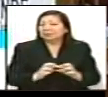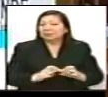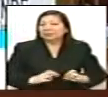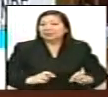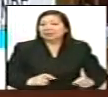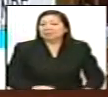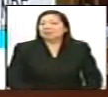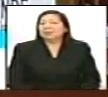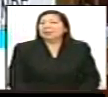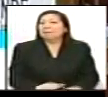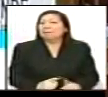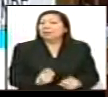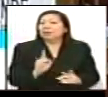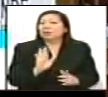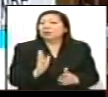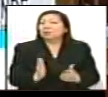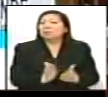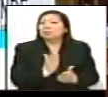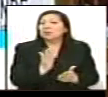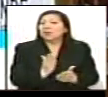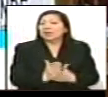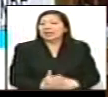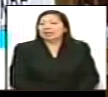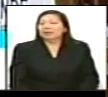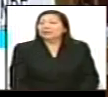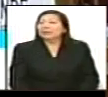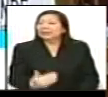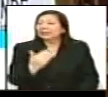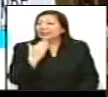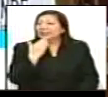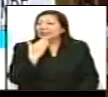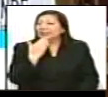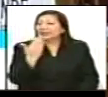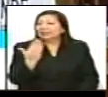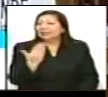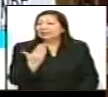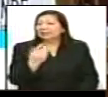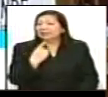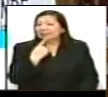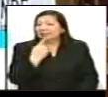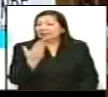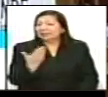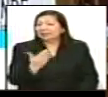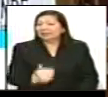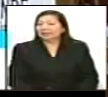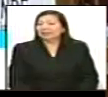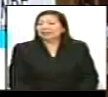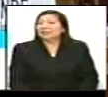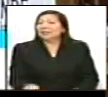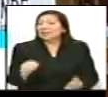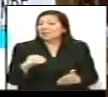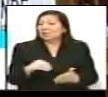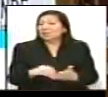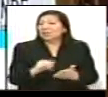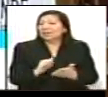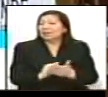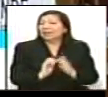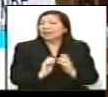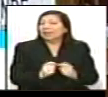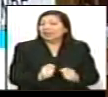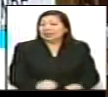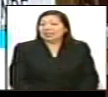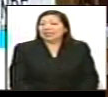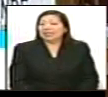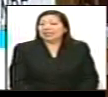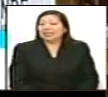Parlamento, pero que el problema está en quiénes son aquellos llamados a levantarla. Y la propuesta está en dar esta